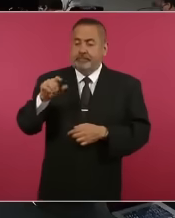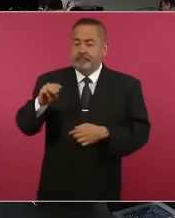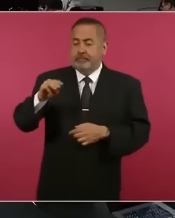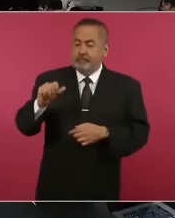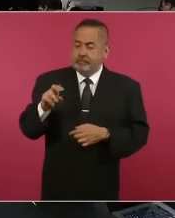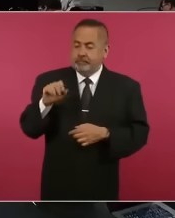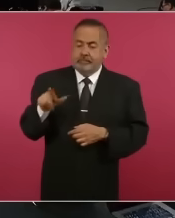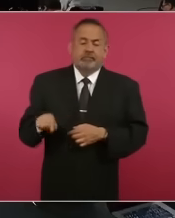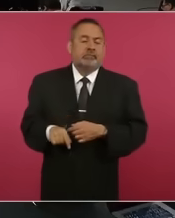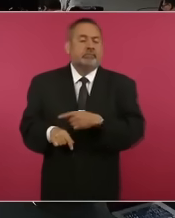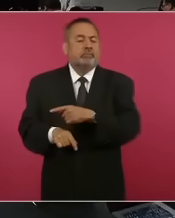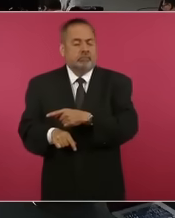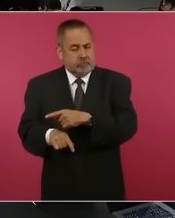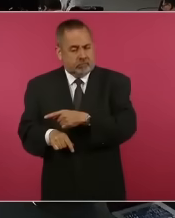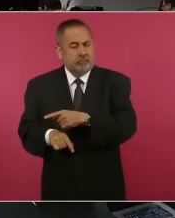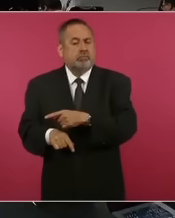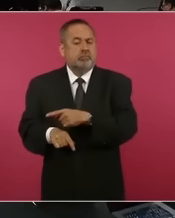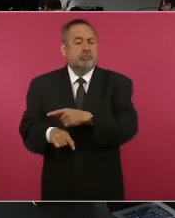un hombre